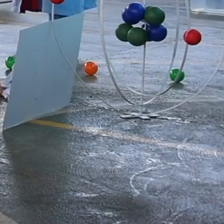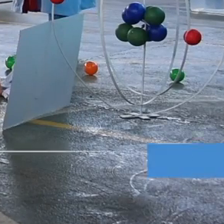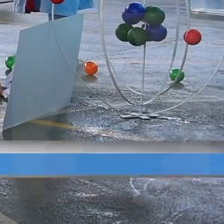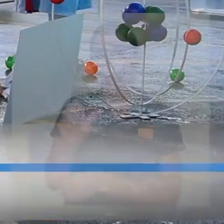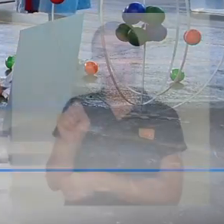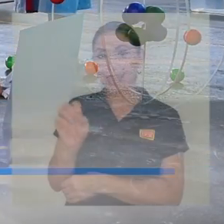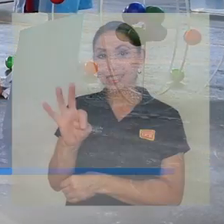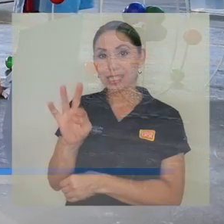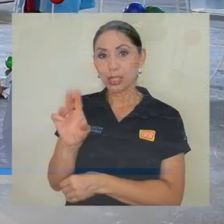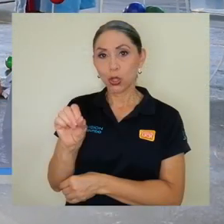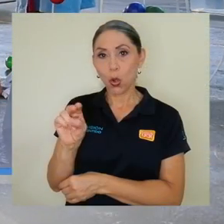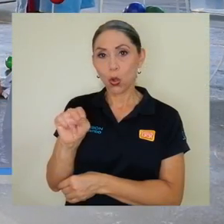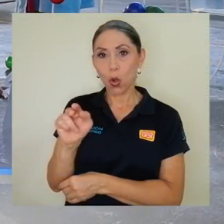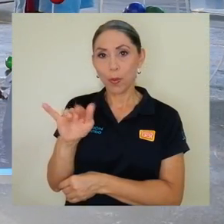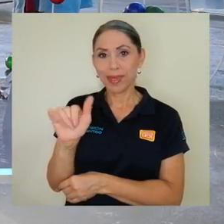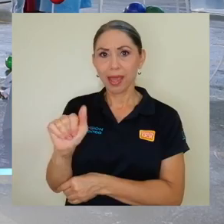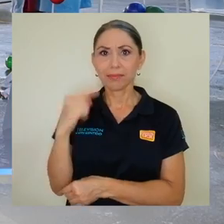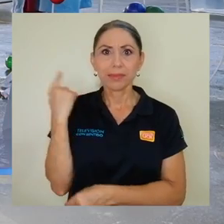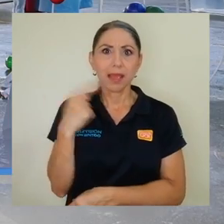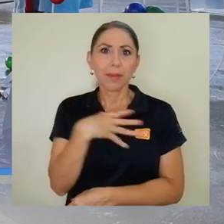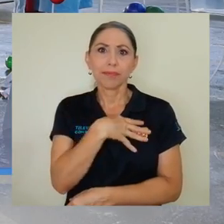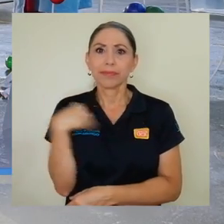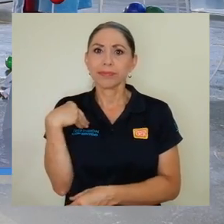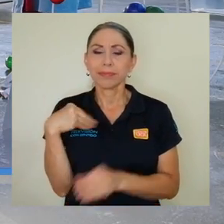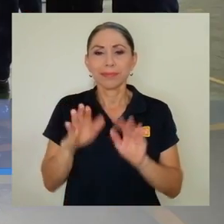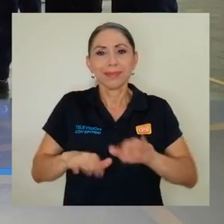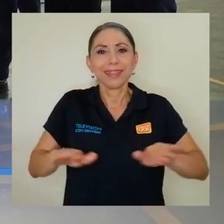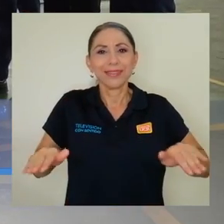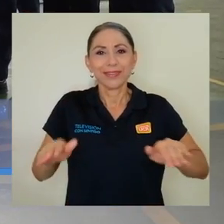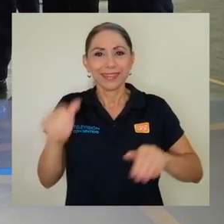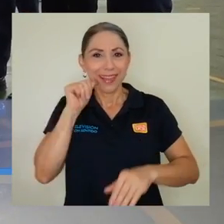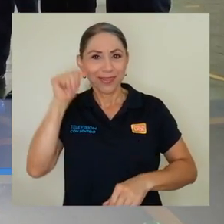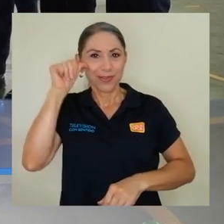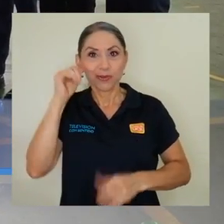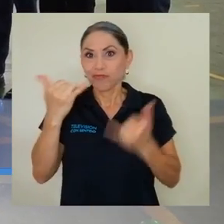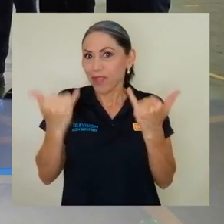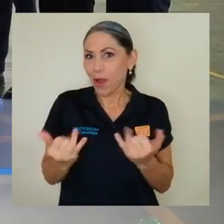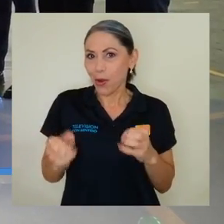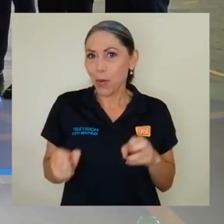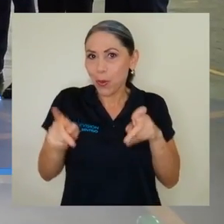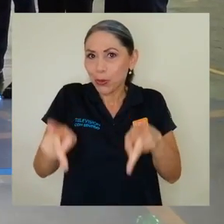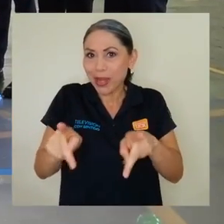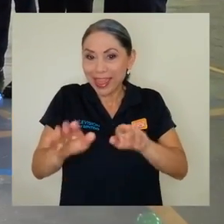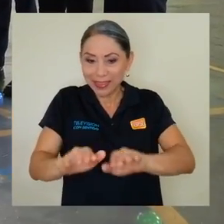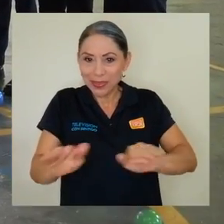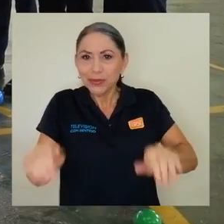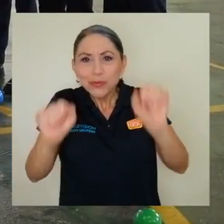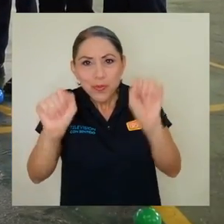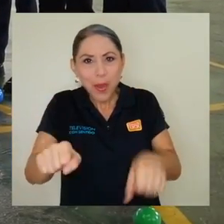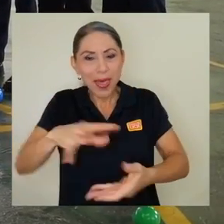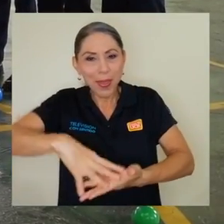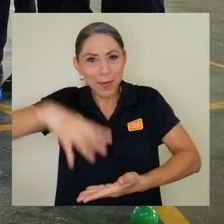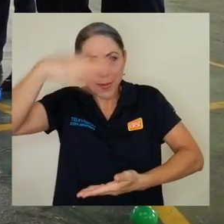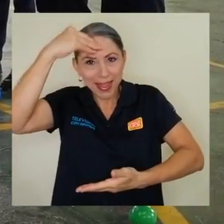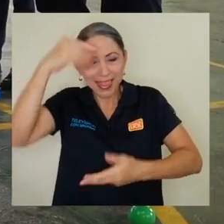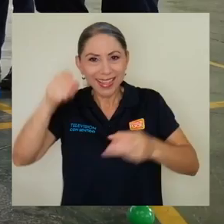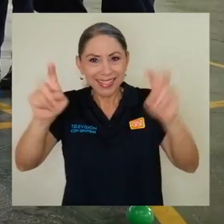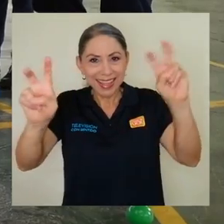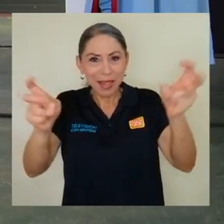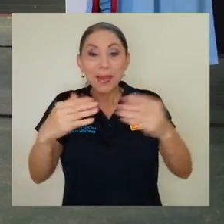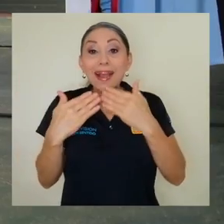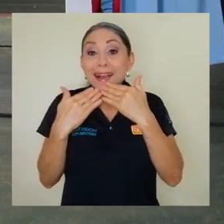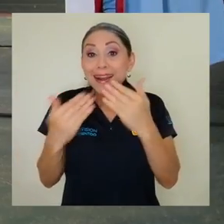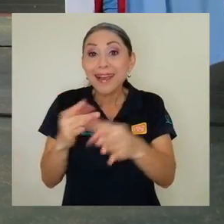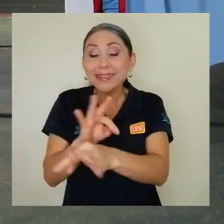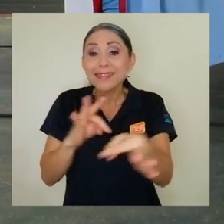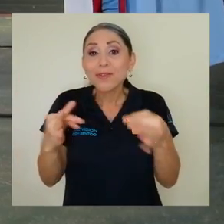La astronomía es un tema que siempre cautiva a niños y adultos y esta es la oportunidad para que los pequeños de la casa puedan aprender más sobre este tema